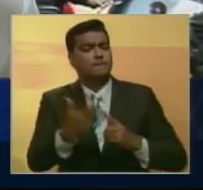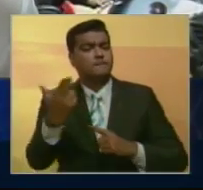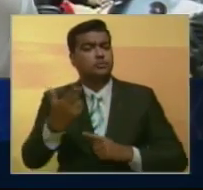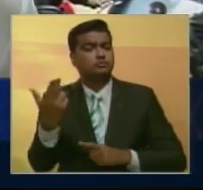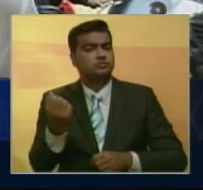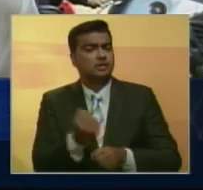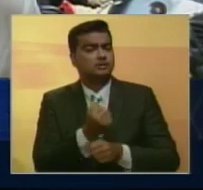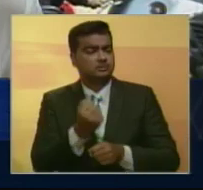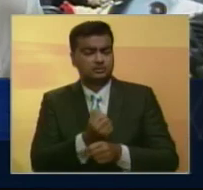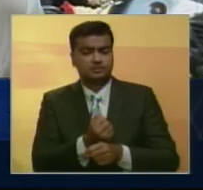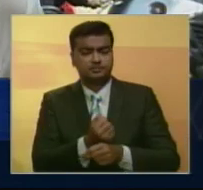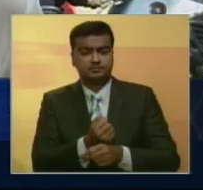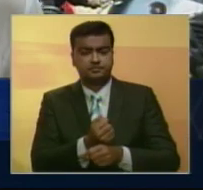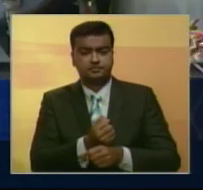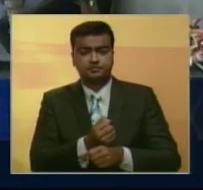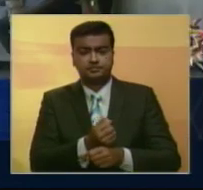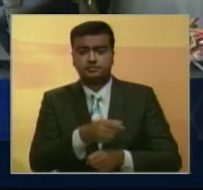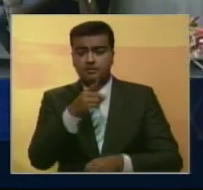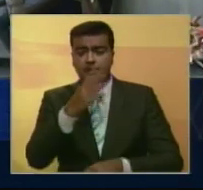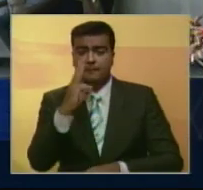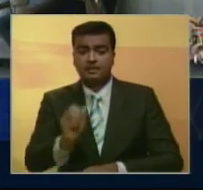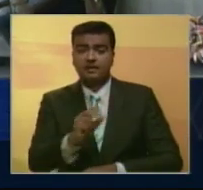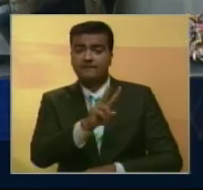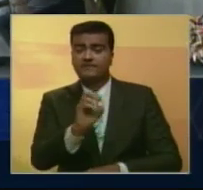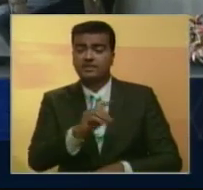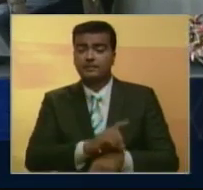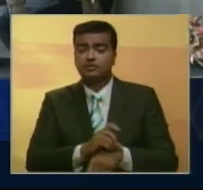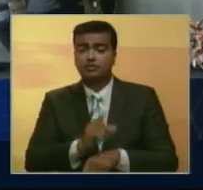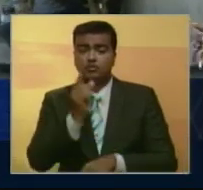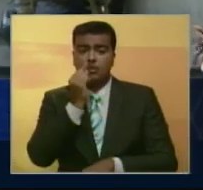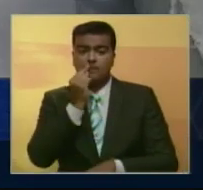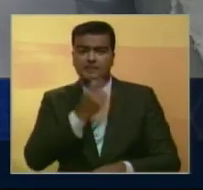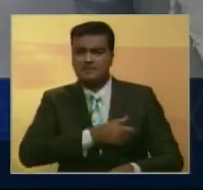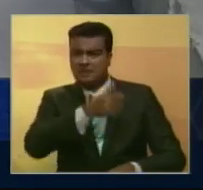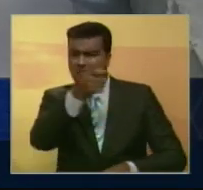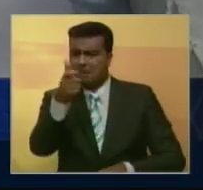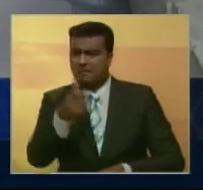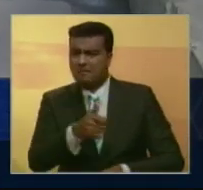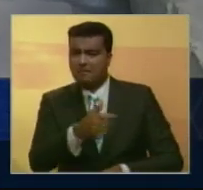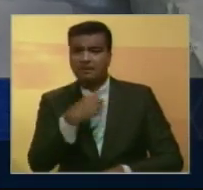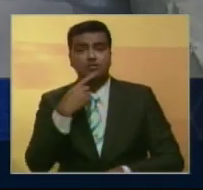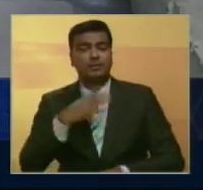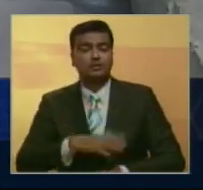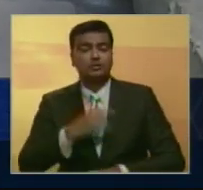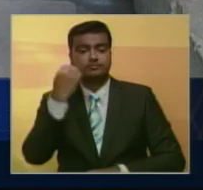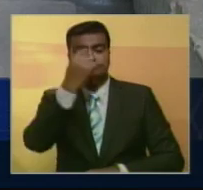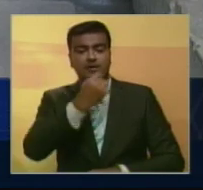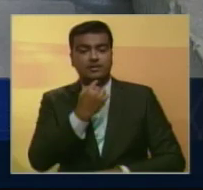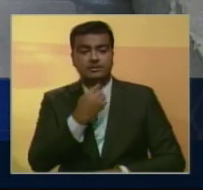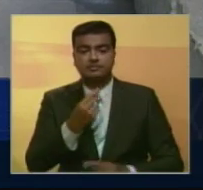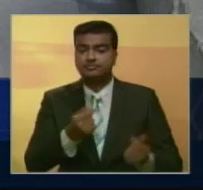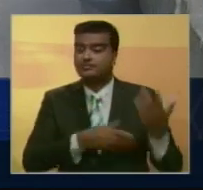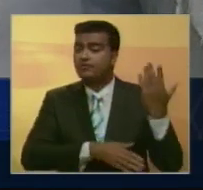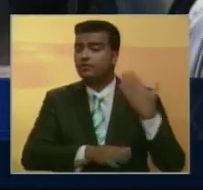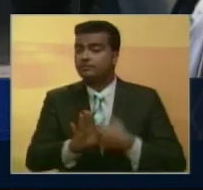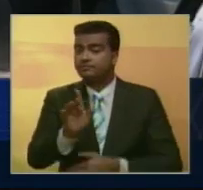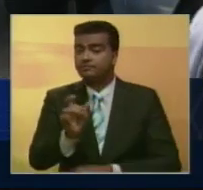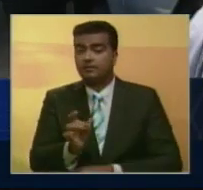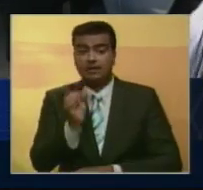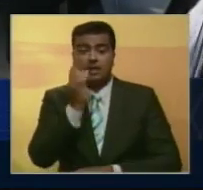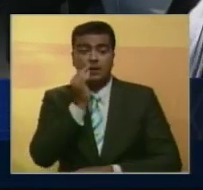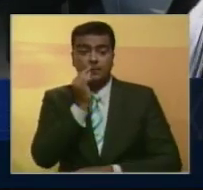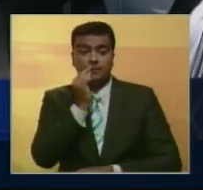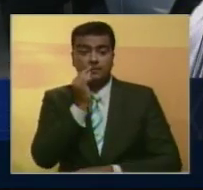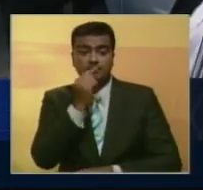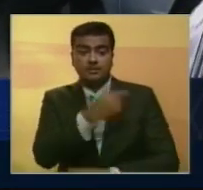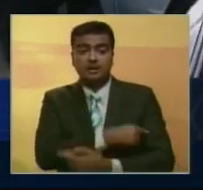trabajando en el sector Baloa de Petare. 20 minutos después, un hombre armado le disparó 2 veces en la cabeza y escapó. La víctima fue trasladada